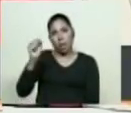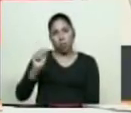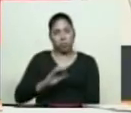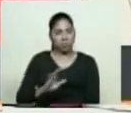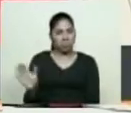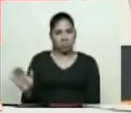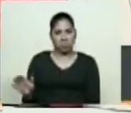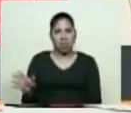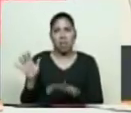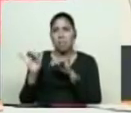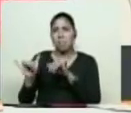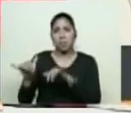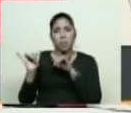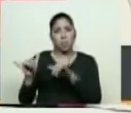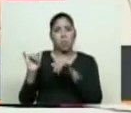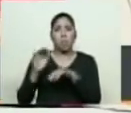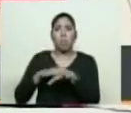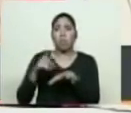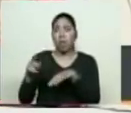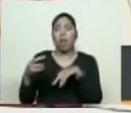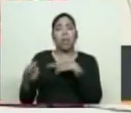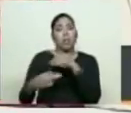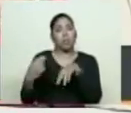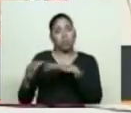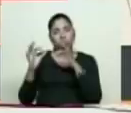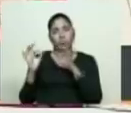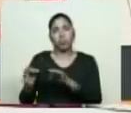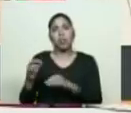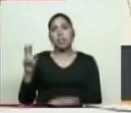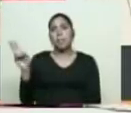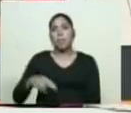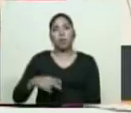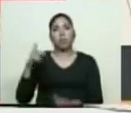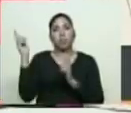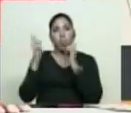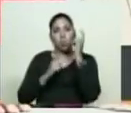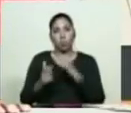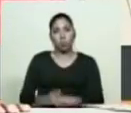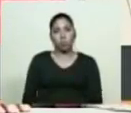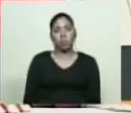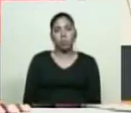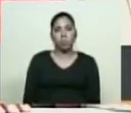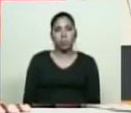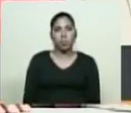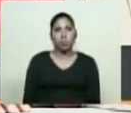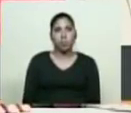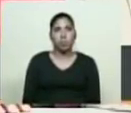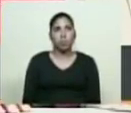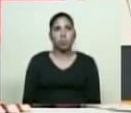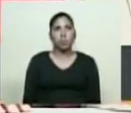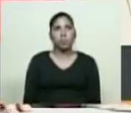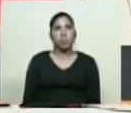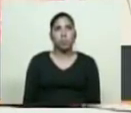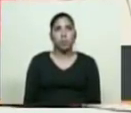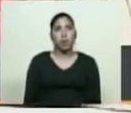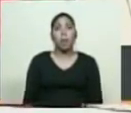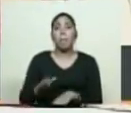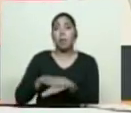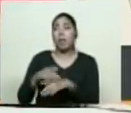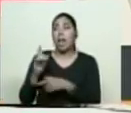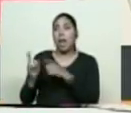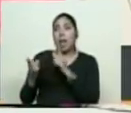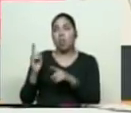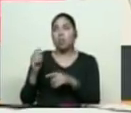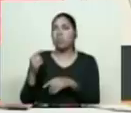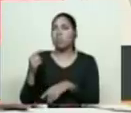Es el candidato de la revolución bolivariana, de los auténticos revolucionarios chavistas, es Nicolás Maduro. Porque por ahí andan algunos, ¿no?, que se ponen una